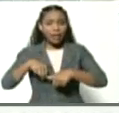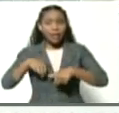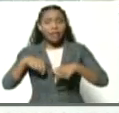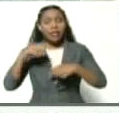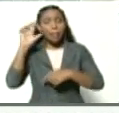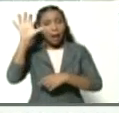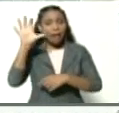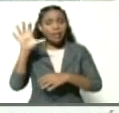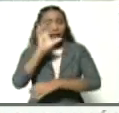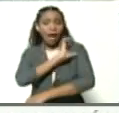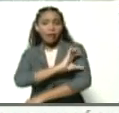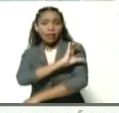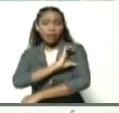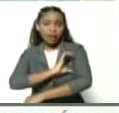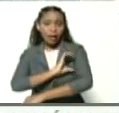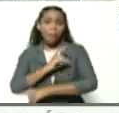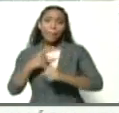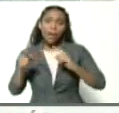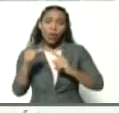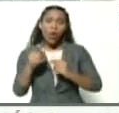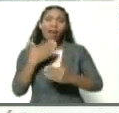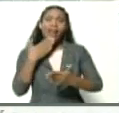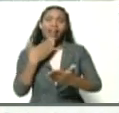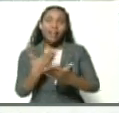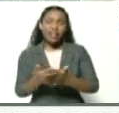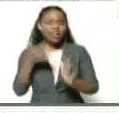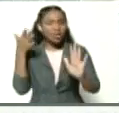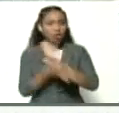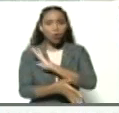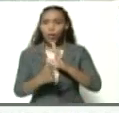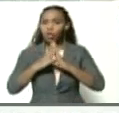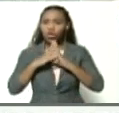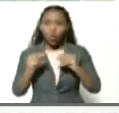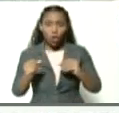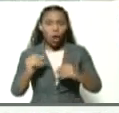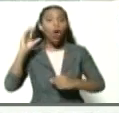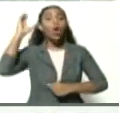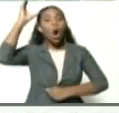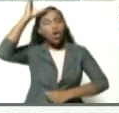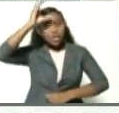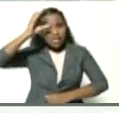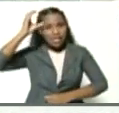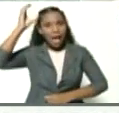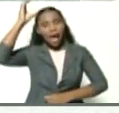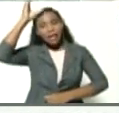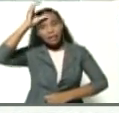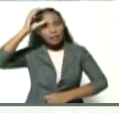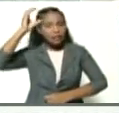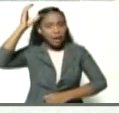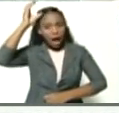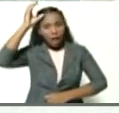clínicas. Pero les agradezco el esfuerzo sobre todo, la conciencia